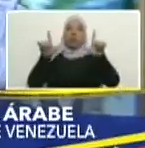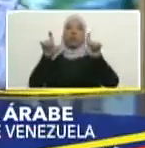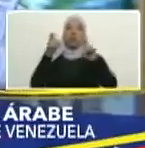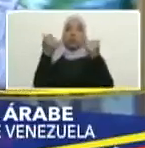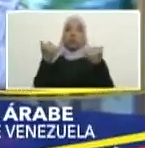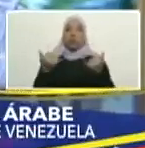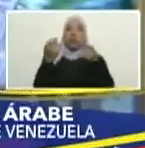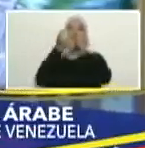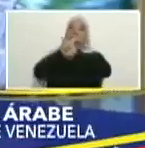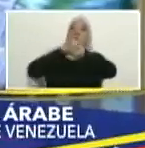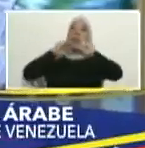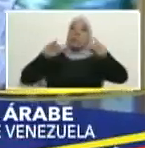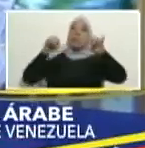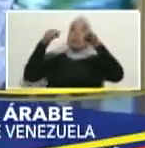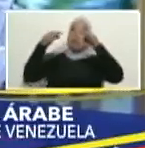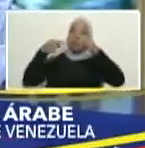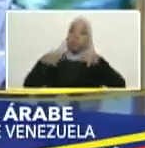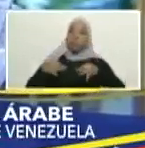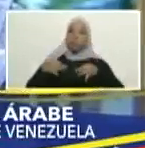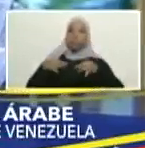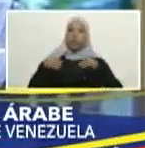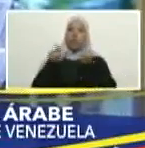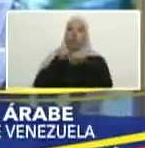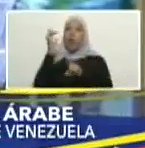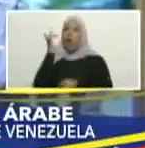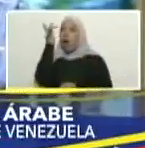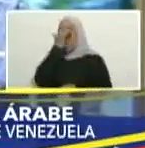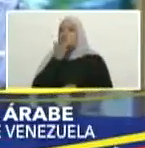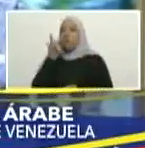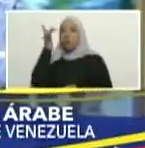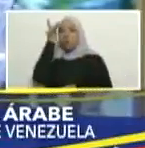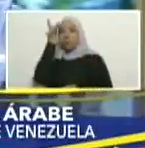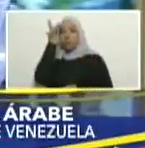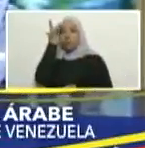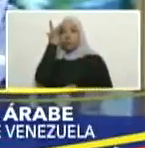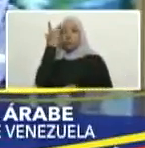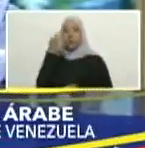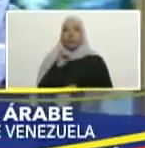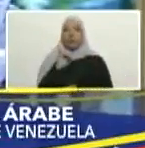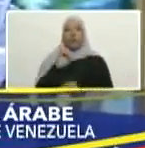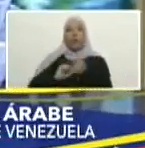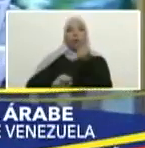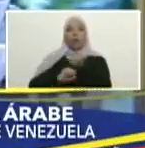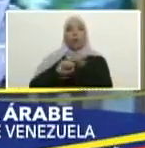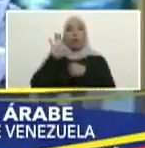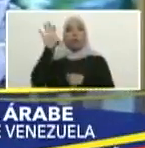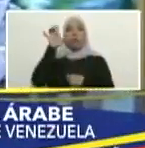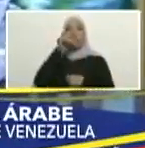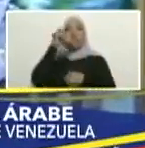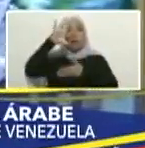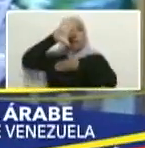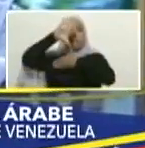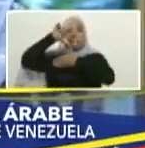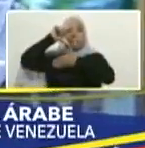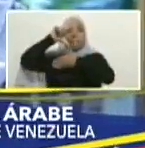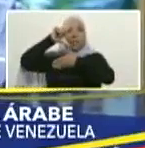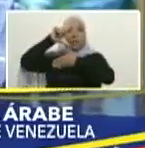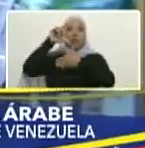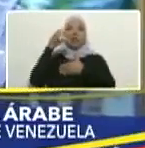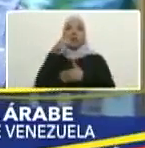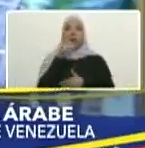definitiva independencia que, como en África, encuentra en la patria grande de América Latina y el